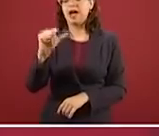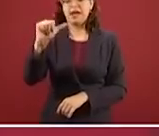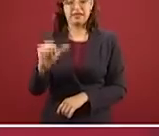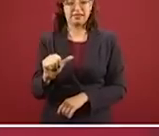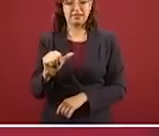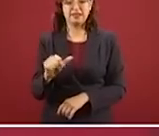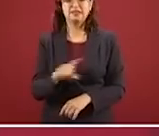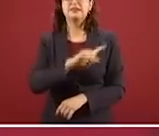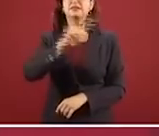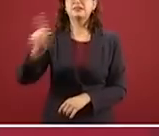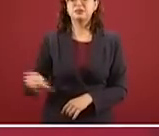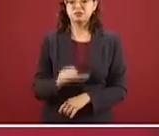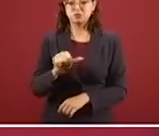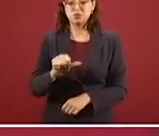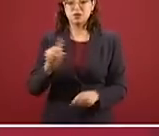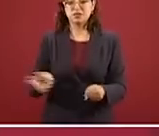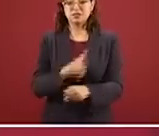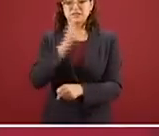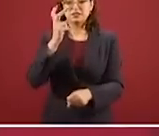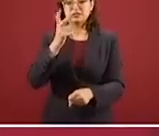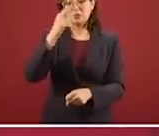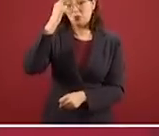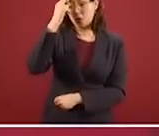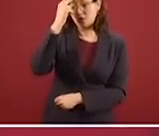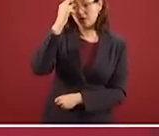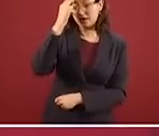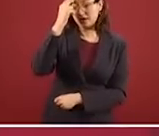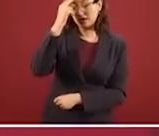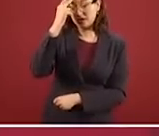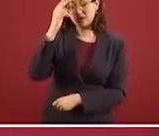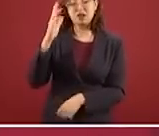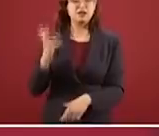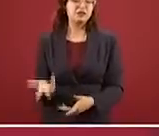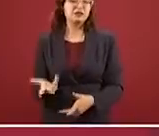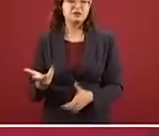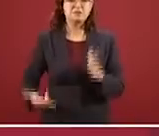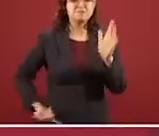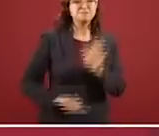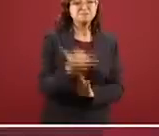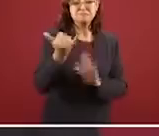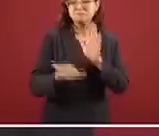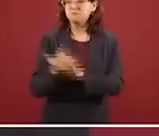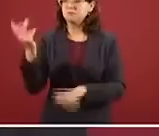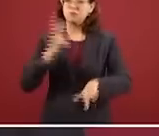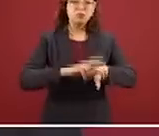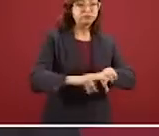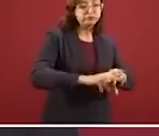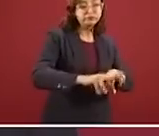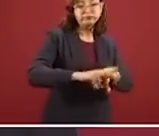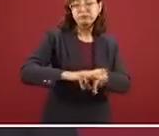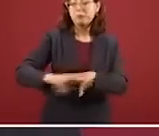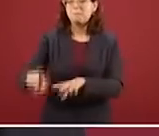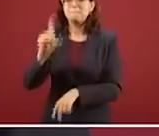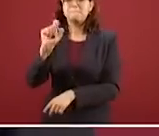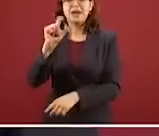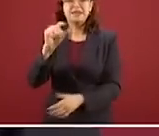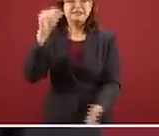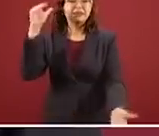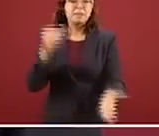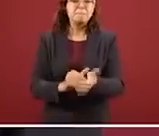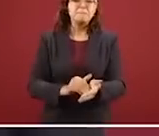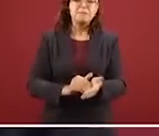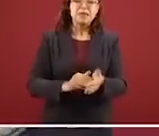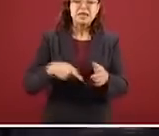con Porfirio Díaz, se hicieron más de 20,000 kilómetros de vías